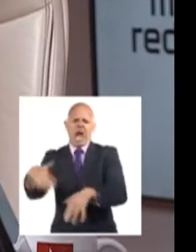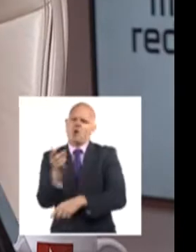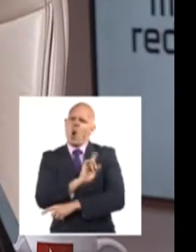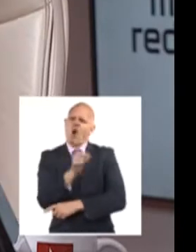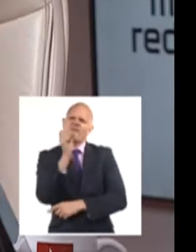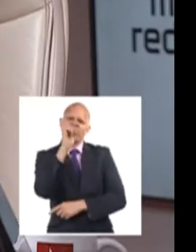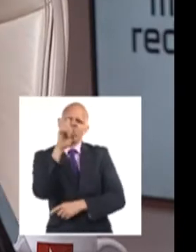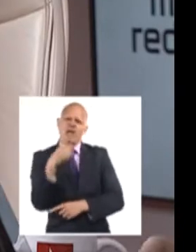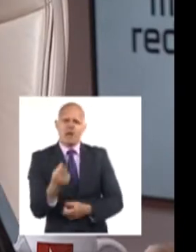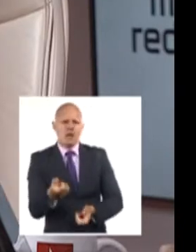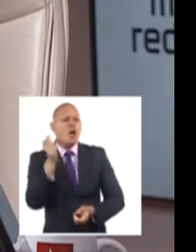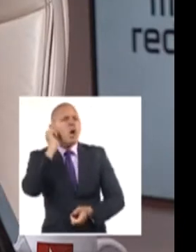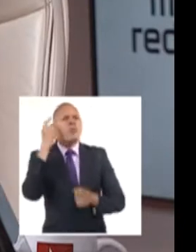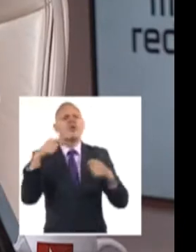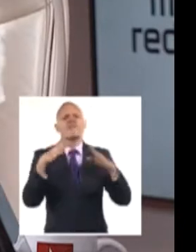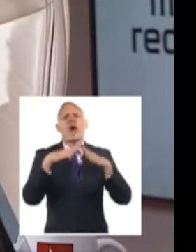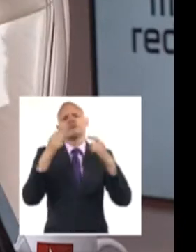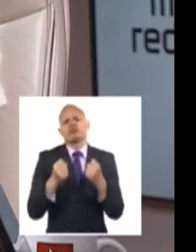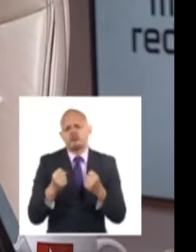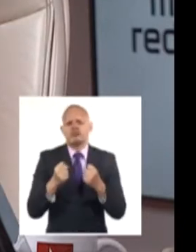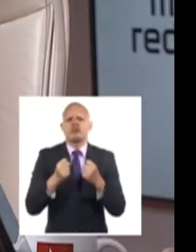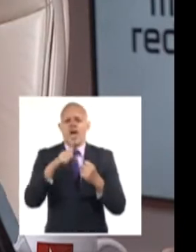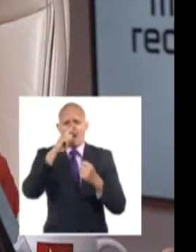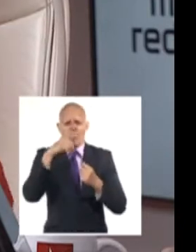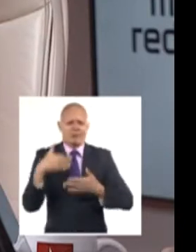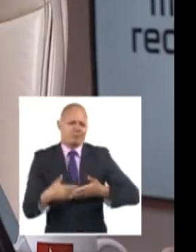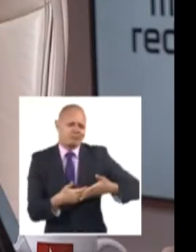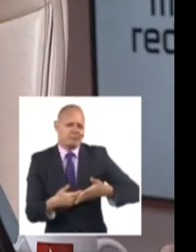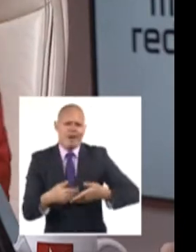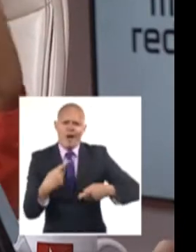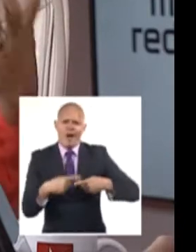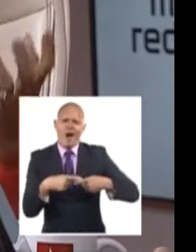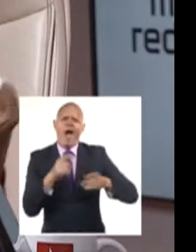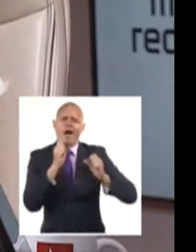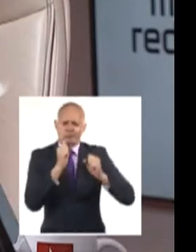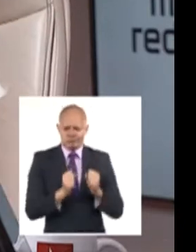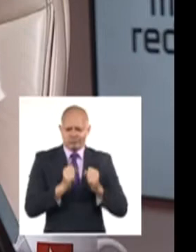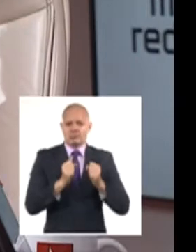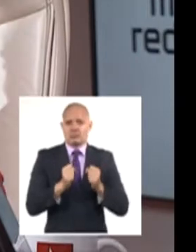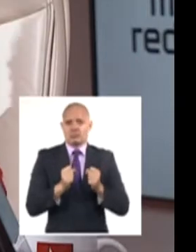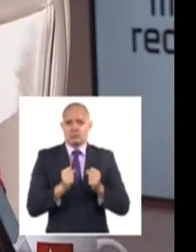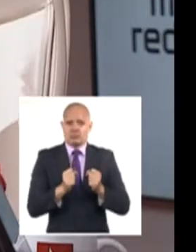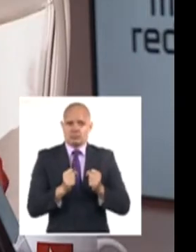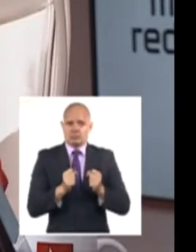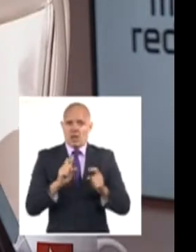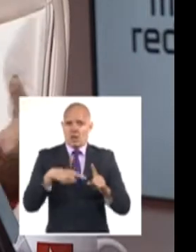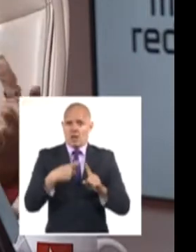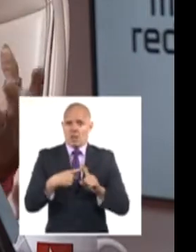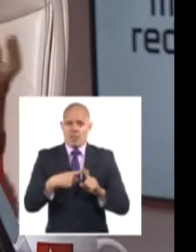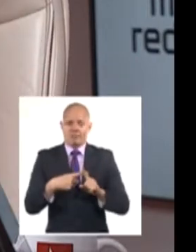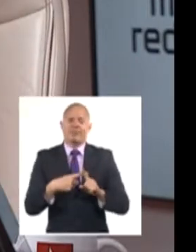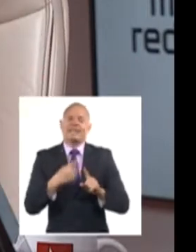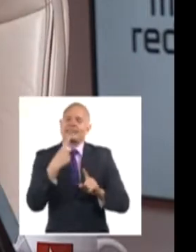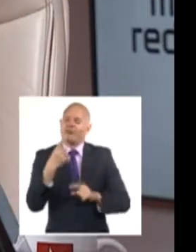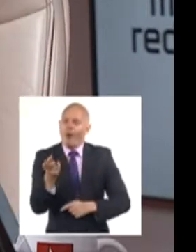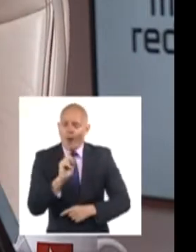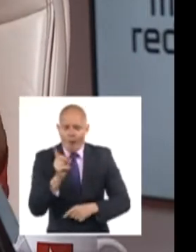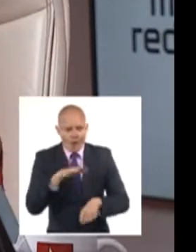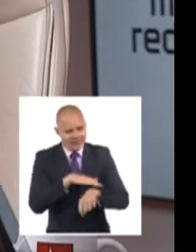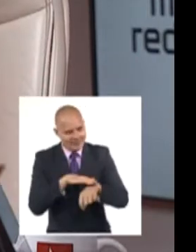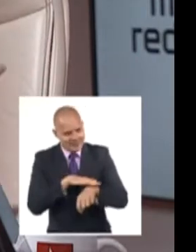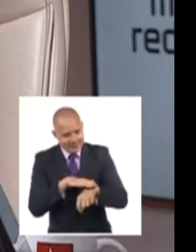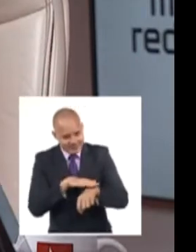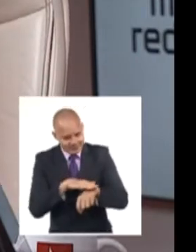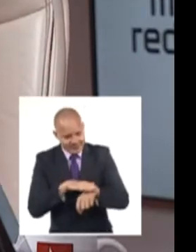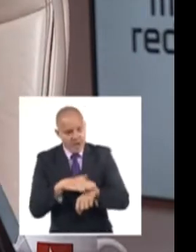este hombre ha tratado de remendar que no quede quería enfatizar que las mamás a estas mamás son importantes pero lo que quería